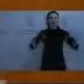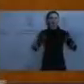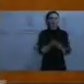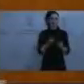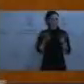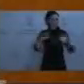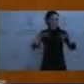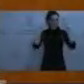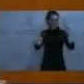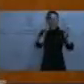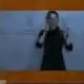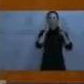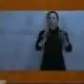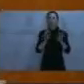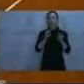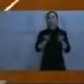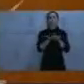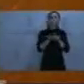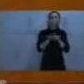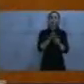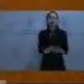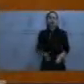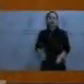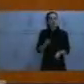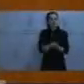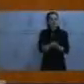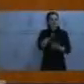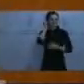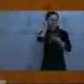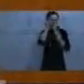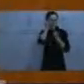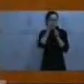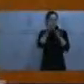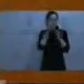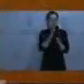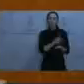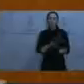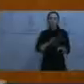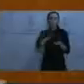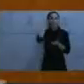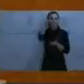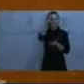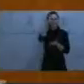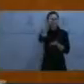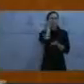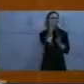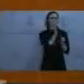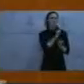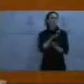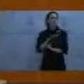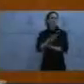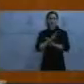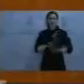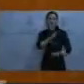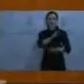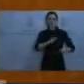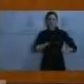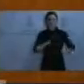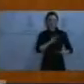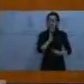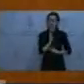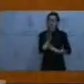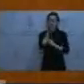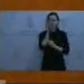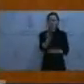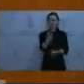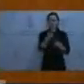Siguen marcando animales en pueblos enteros. Eso es una realidad. No lo dice este diputado, lo dicen los afectados. Porque